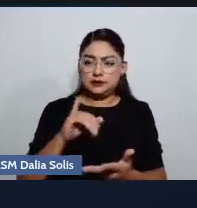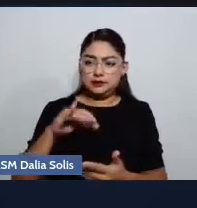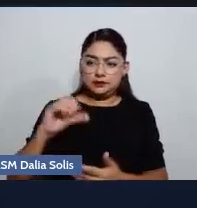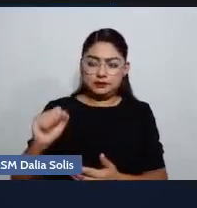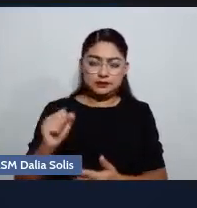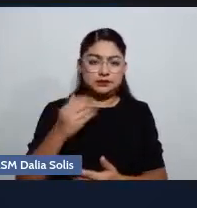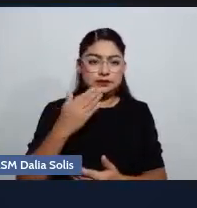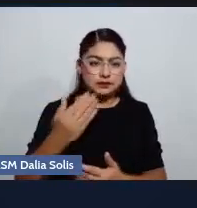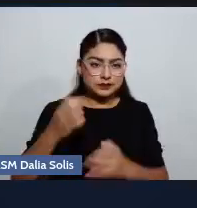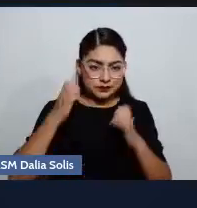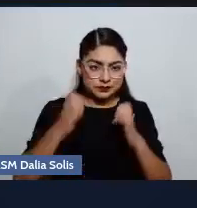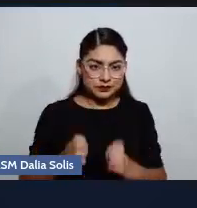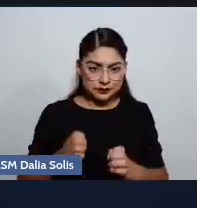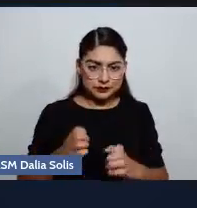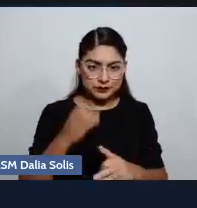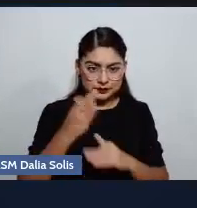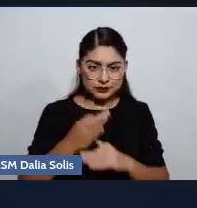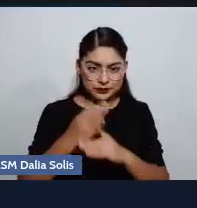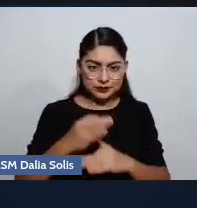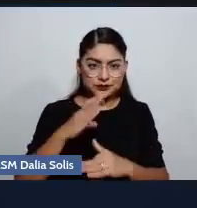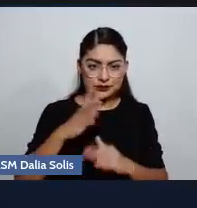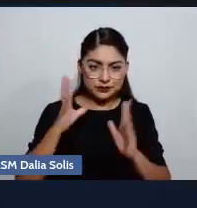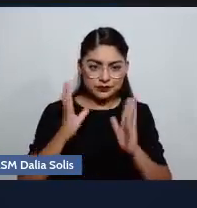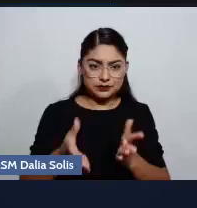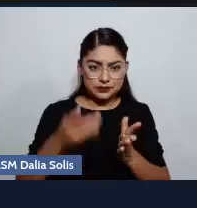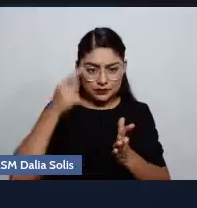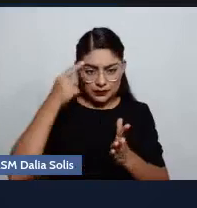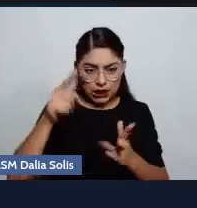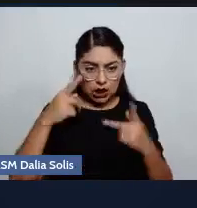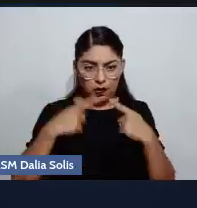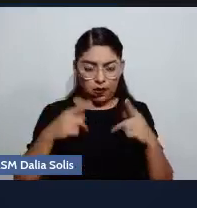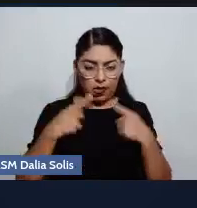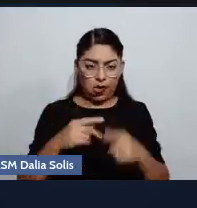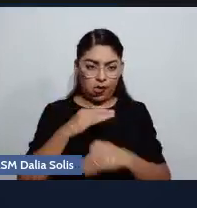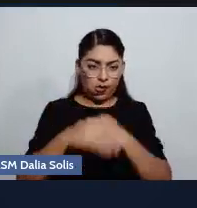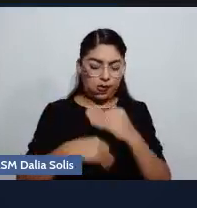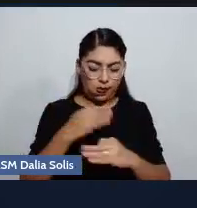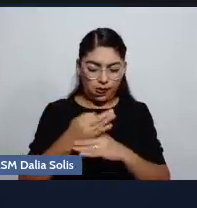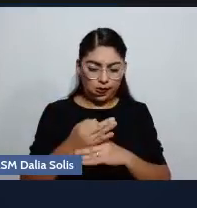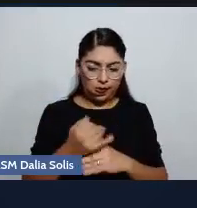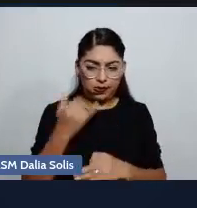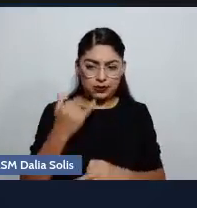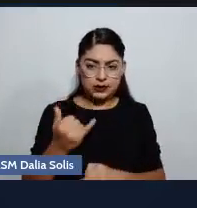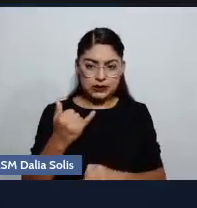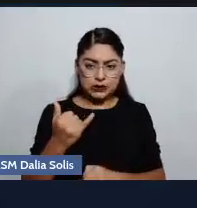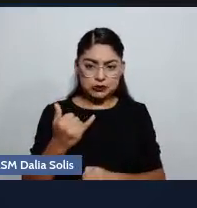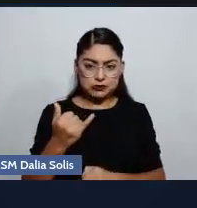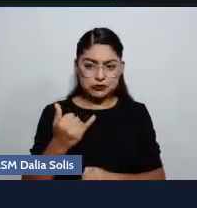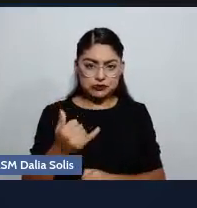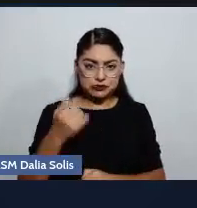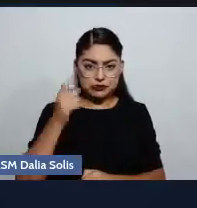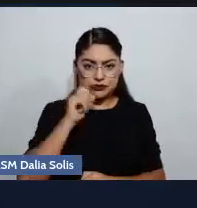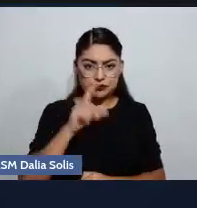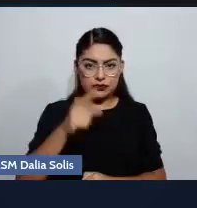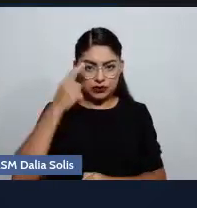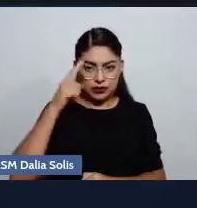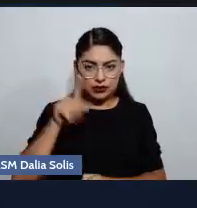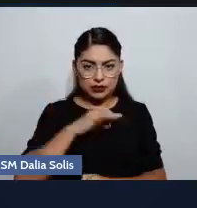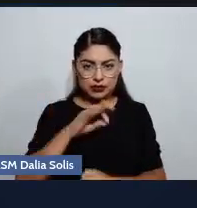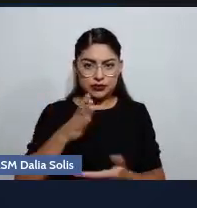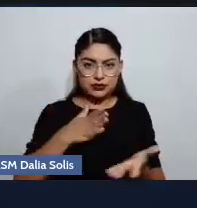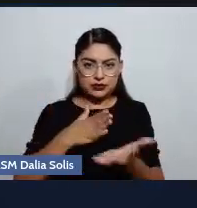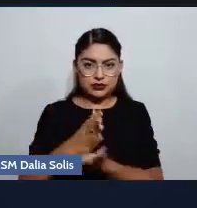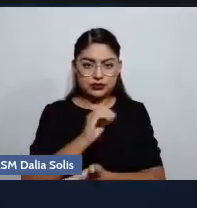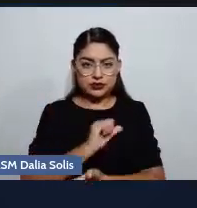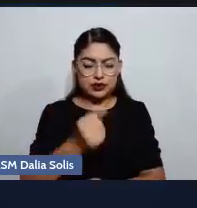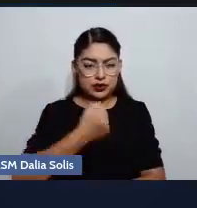varias de las personas que no tengan ni ISSSTE ni Pemex y tendrán acceso completo a la salud. Creo